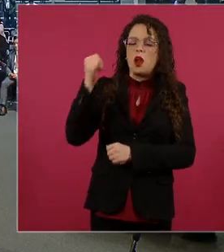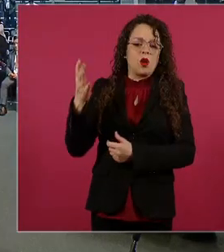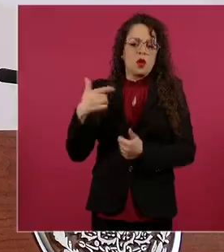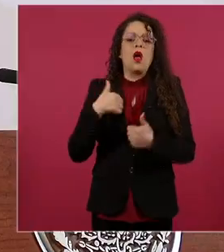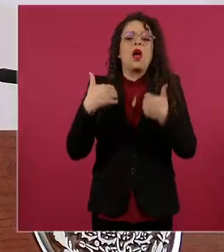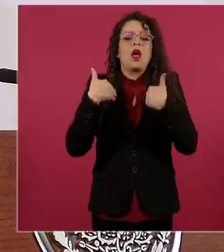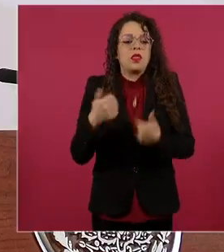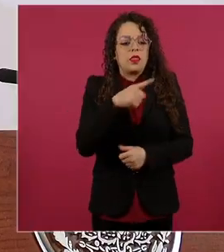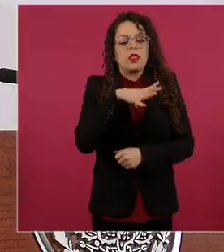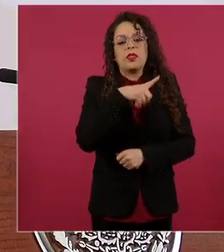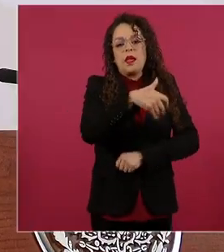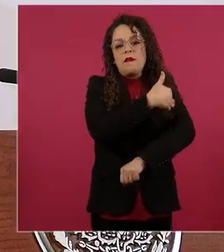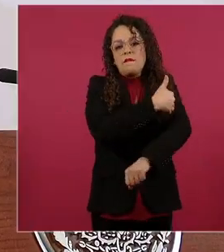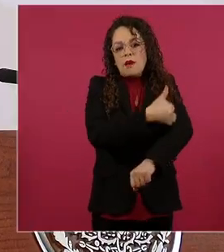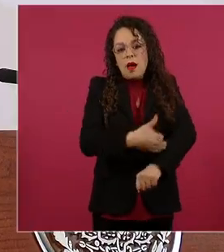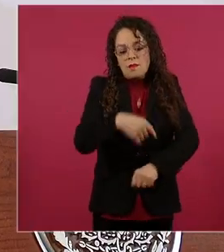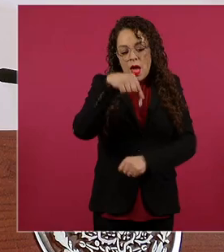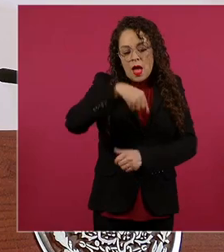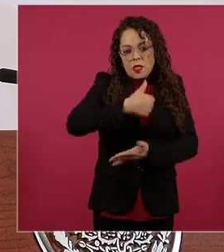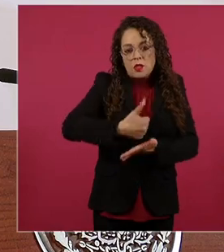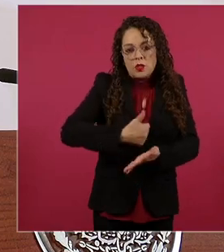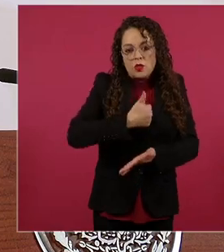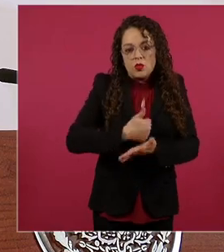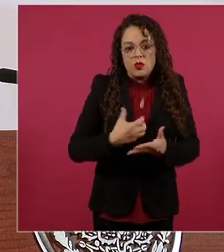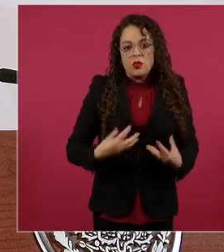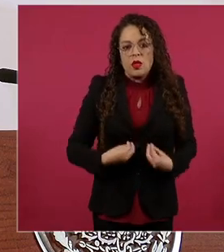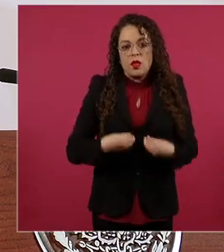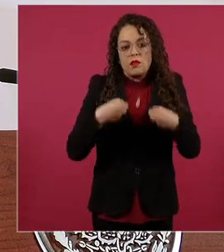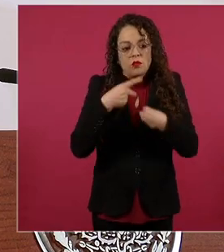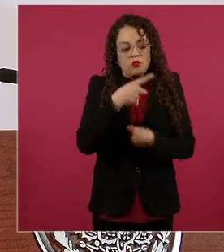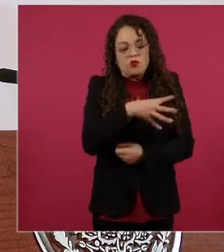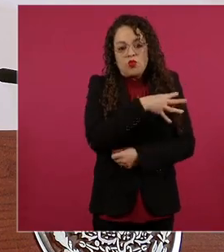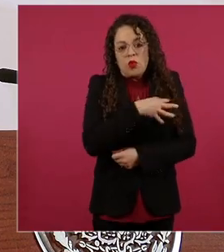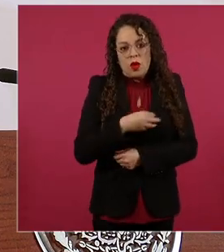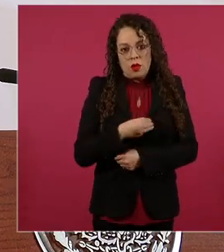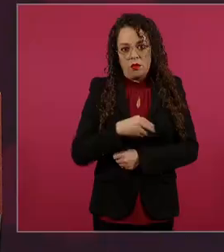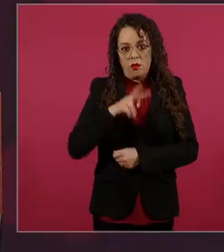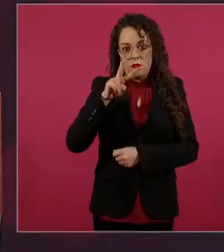en el medio rural